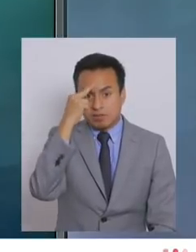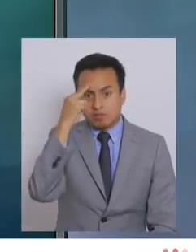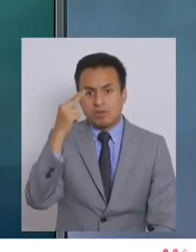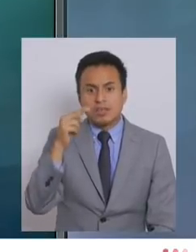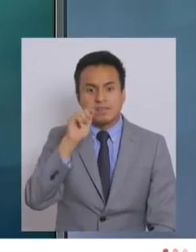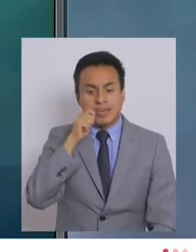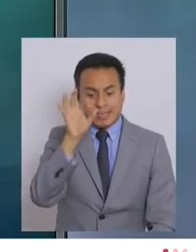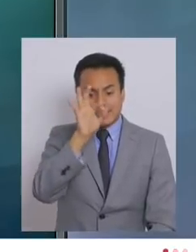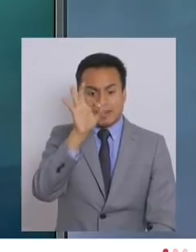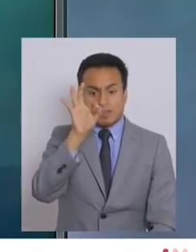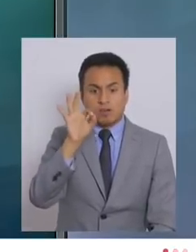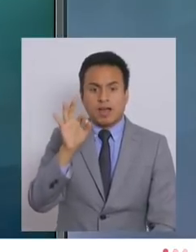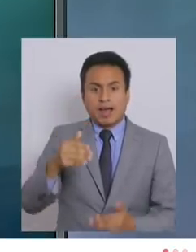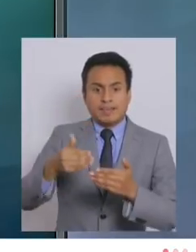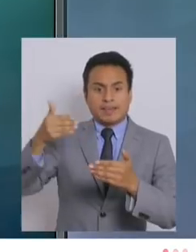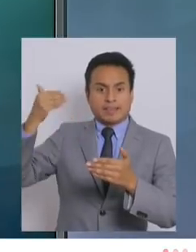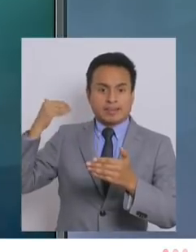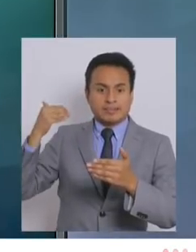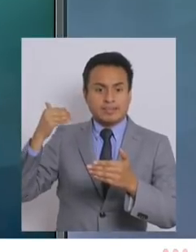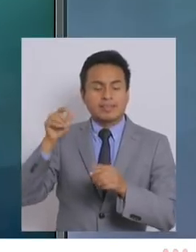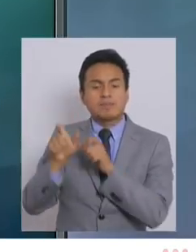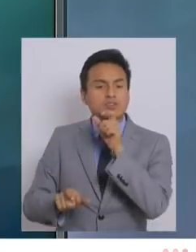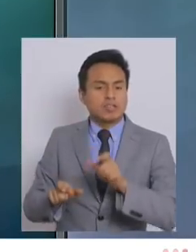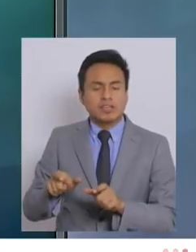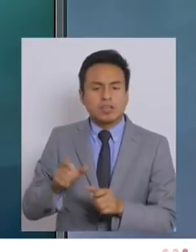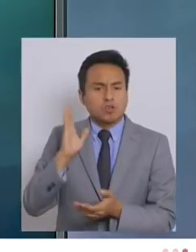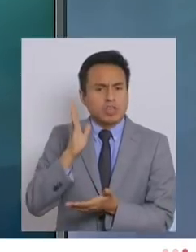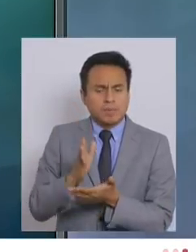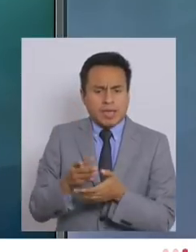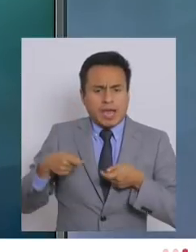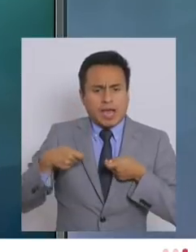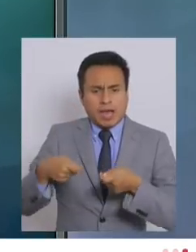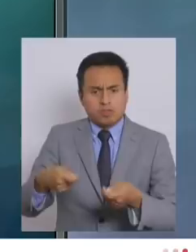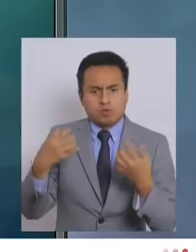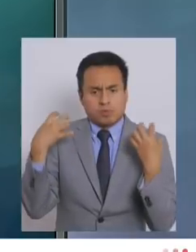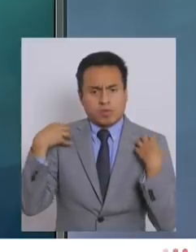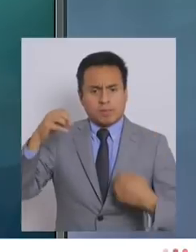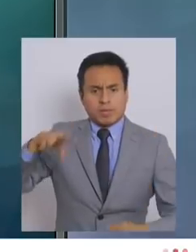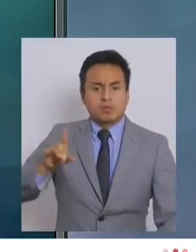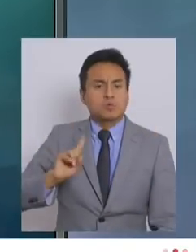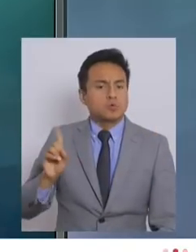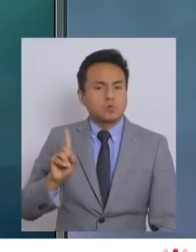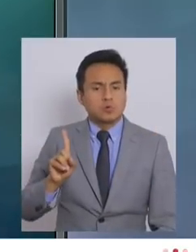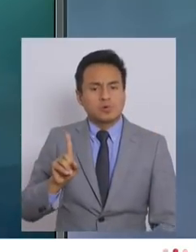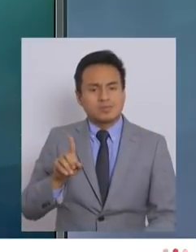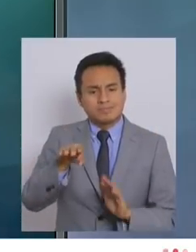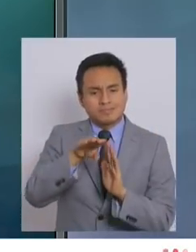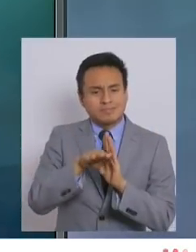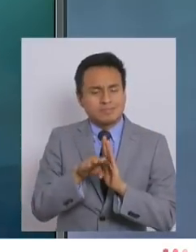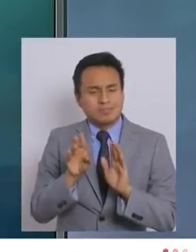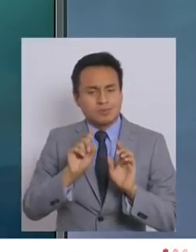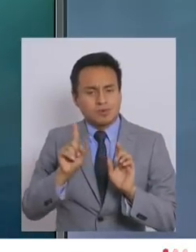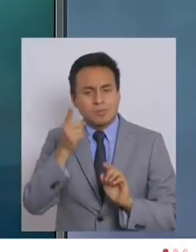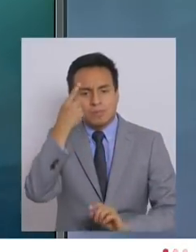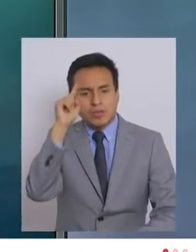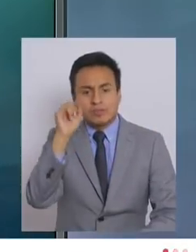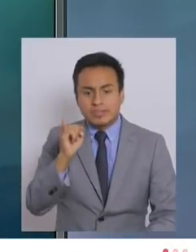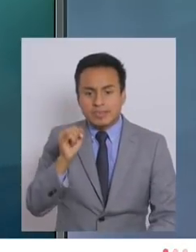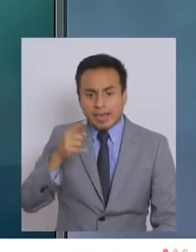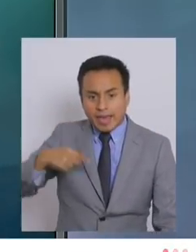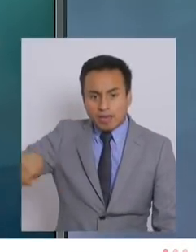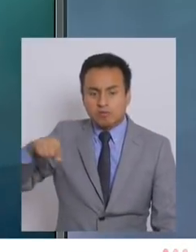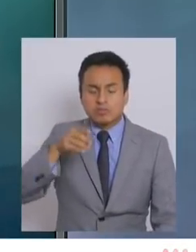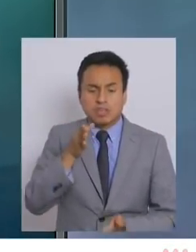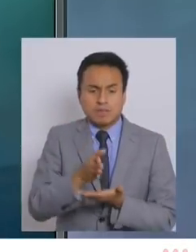desde este sábado hacia atrás esas personas no deben cubrir los costos de esta medida pero sí deben también